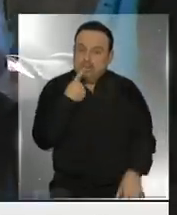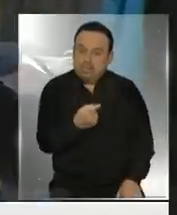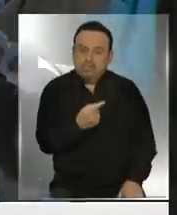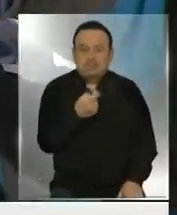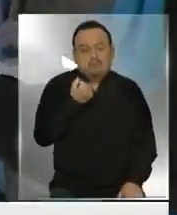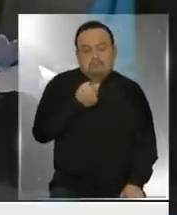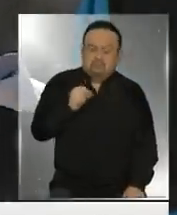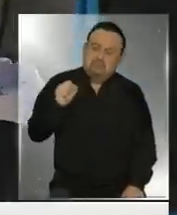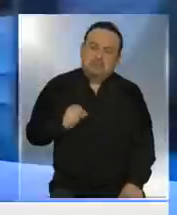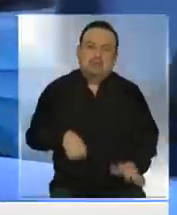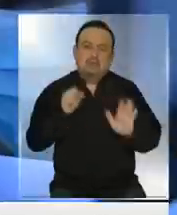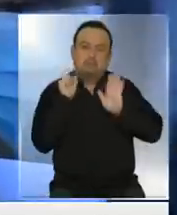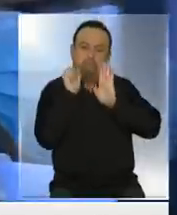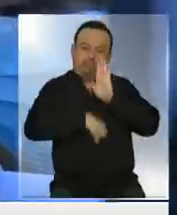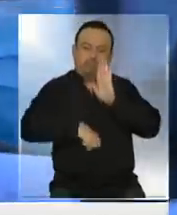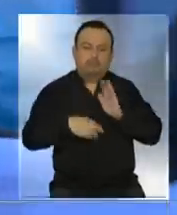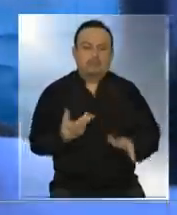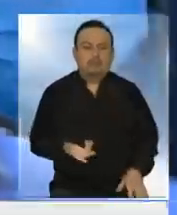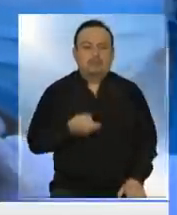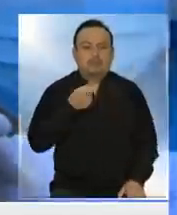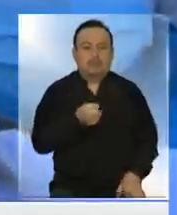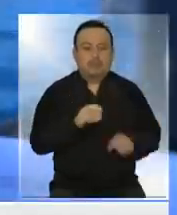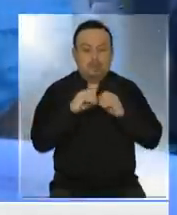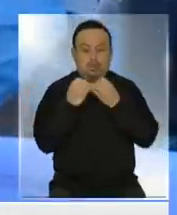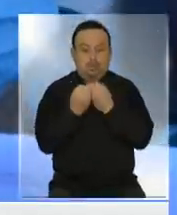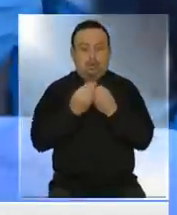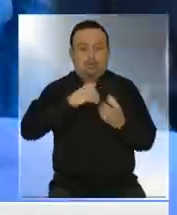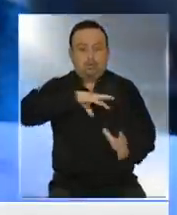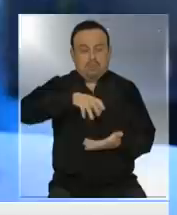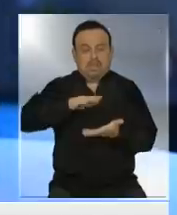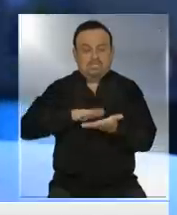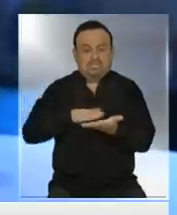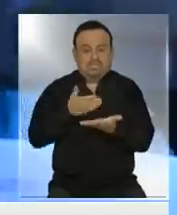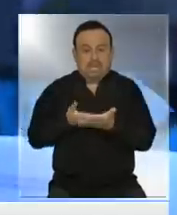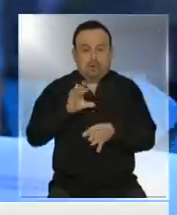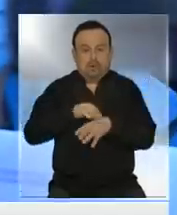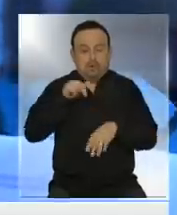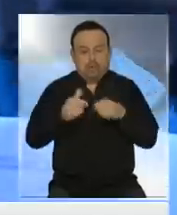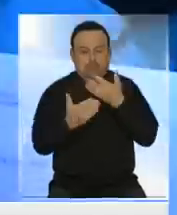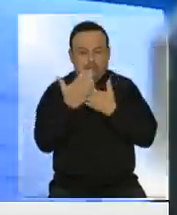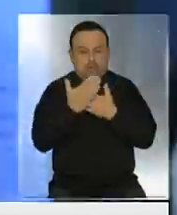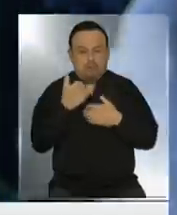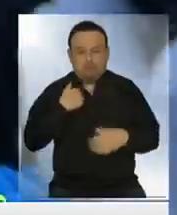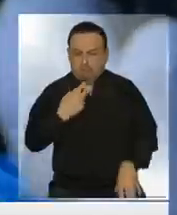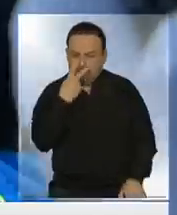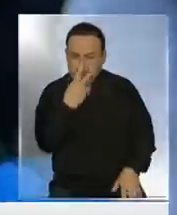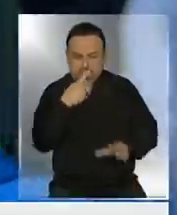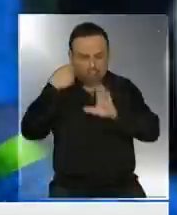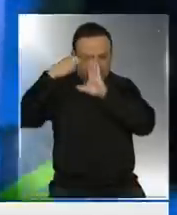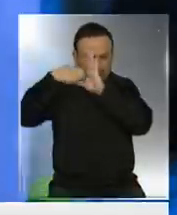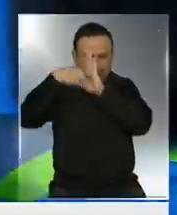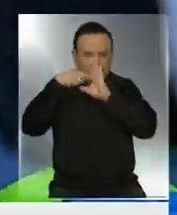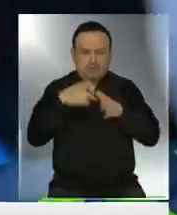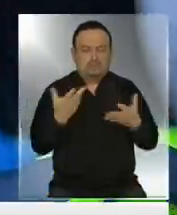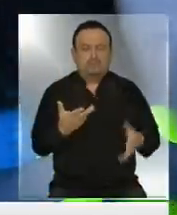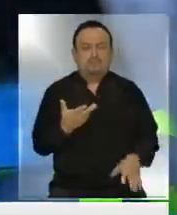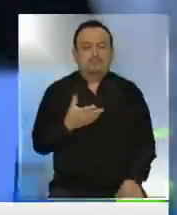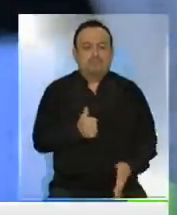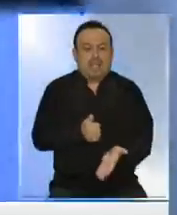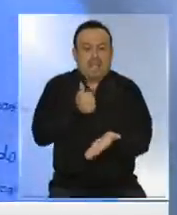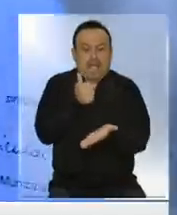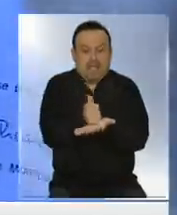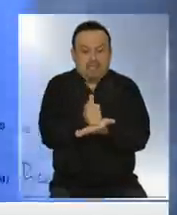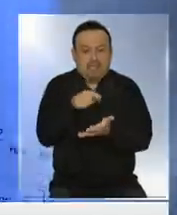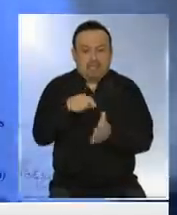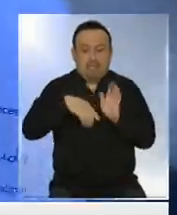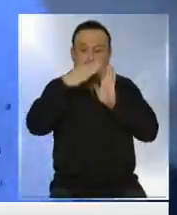la misma organización mundial de la salud tuvimos la oportunidad delante mañana de ver el despliegue que realizó la alcaldesa